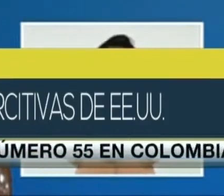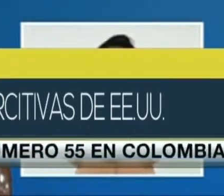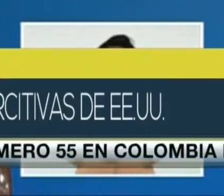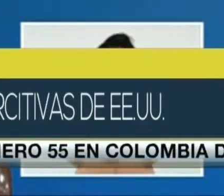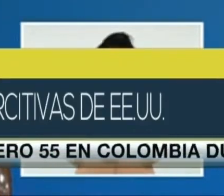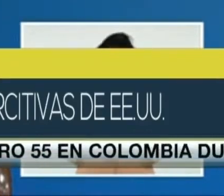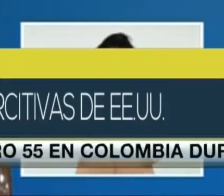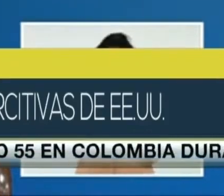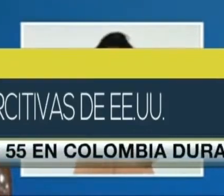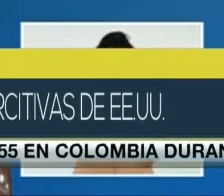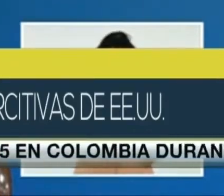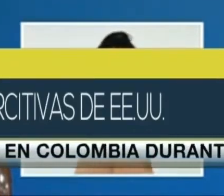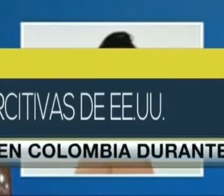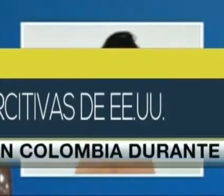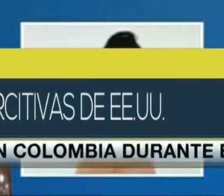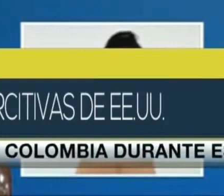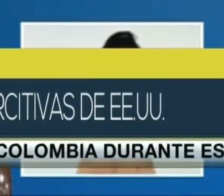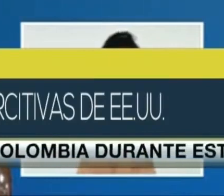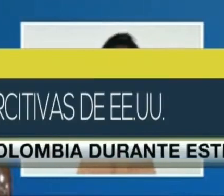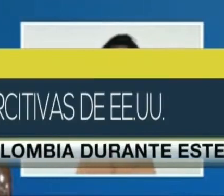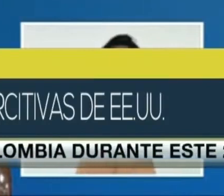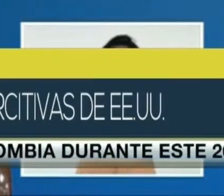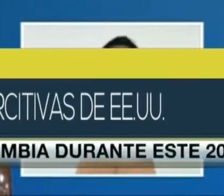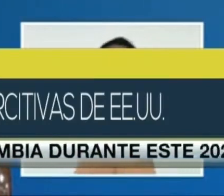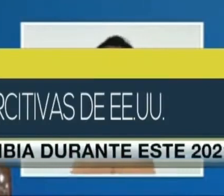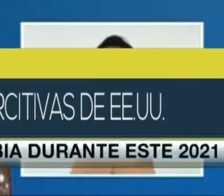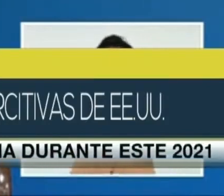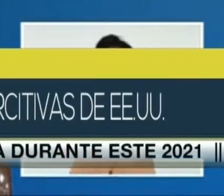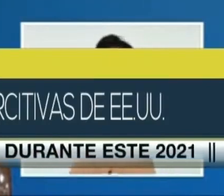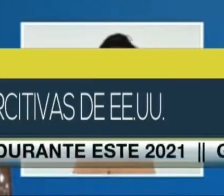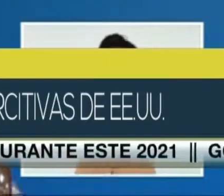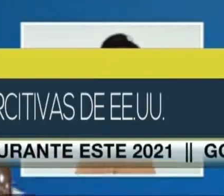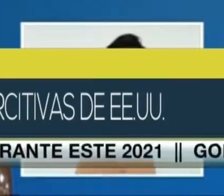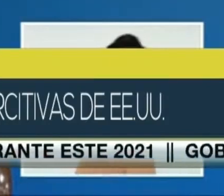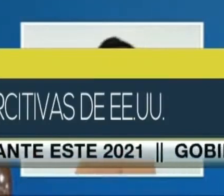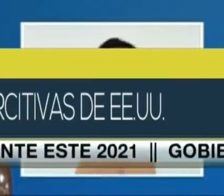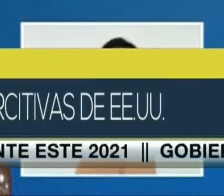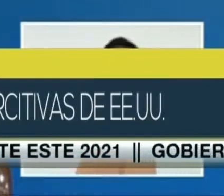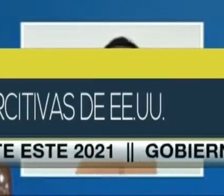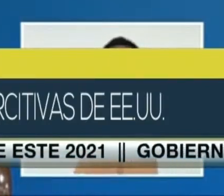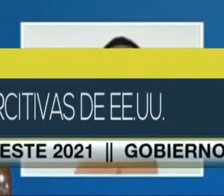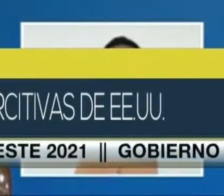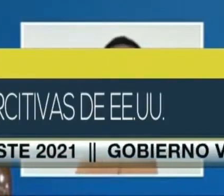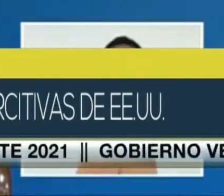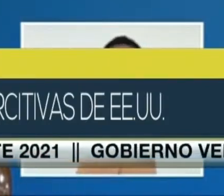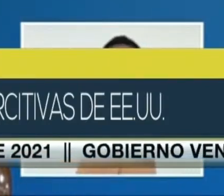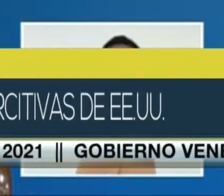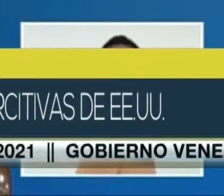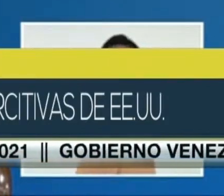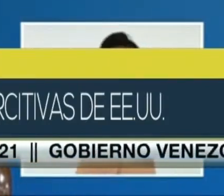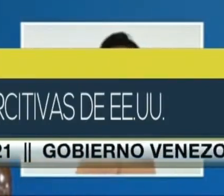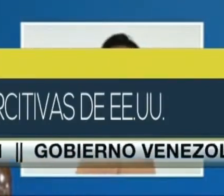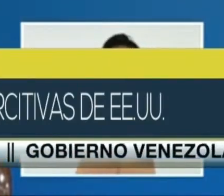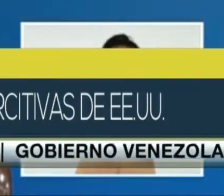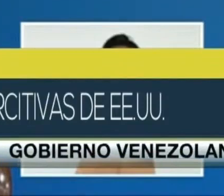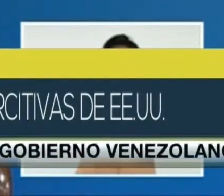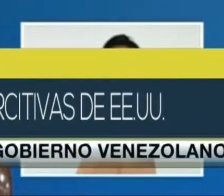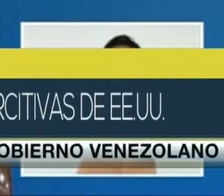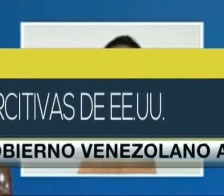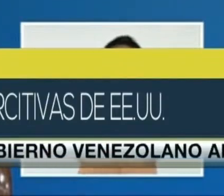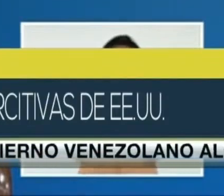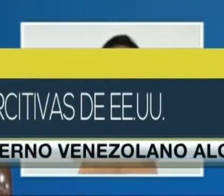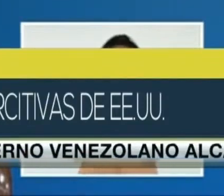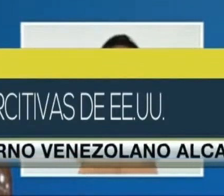absoluta para el gobierno Biden-Harris. Lo contrario de lo que ha venido diciendo su gobierno